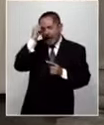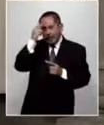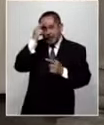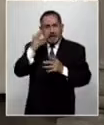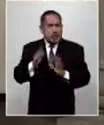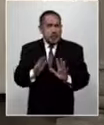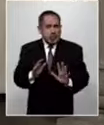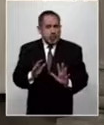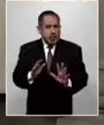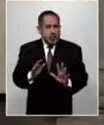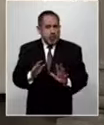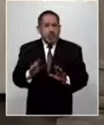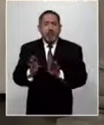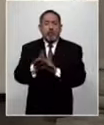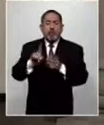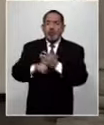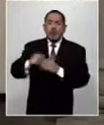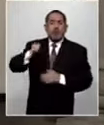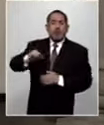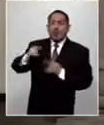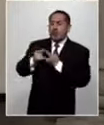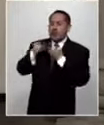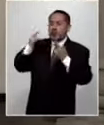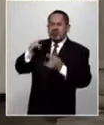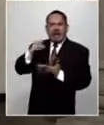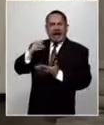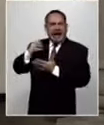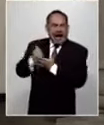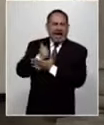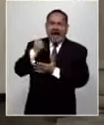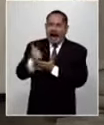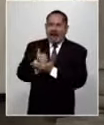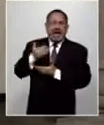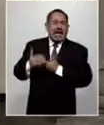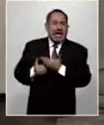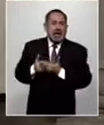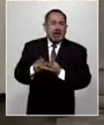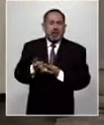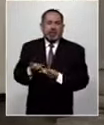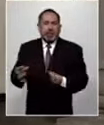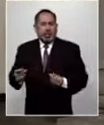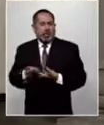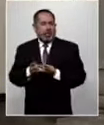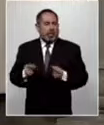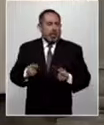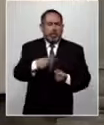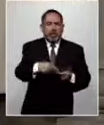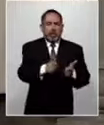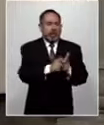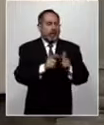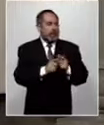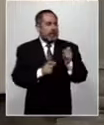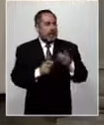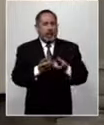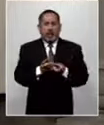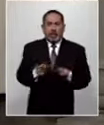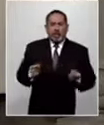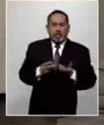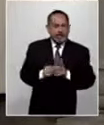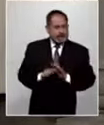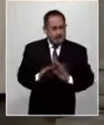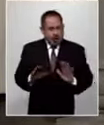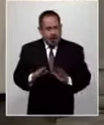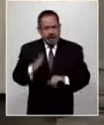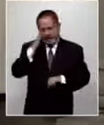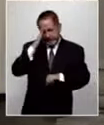no permita que las conquistas meritorias queden diluidas en función de los intereses de las minorías privilegiadas.